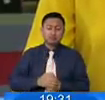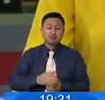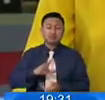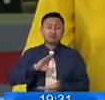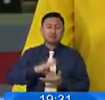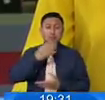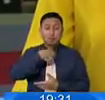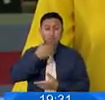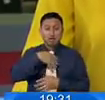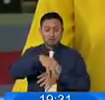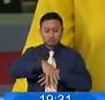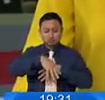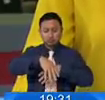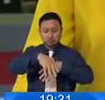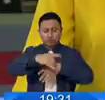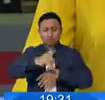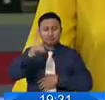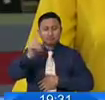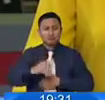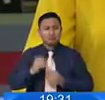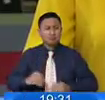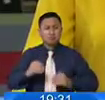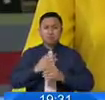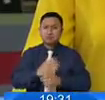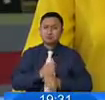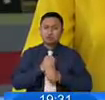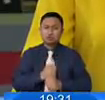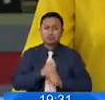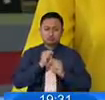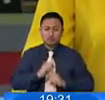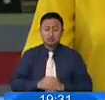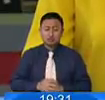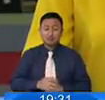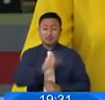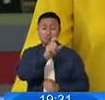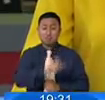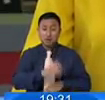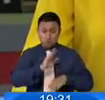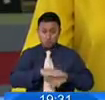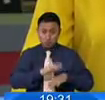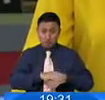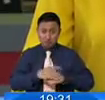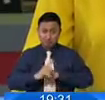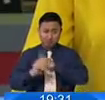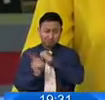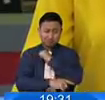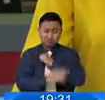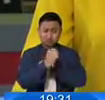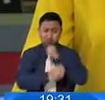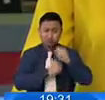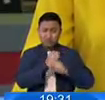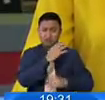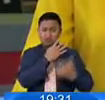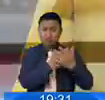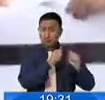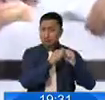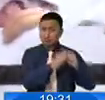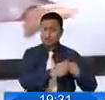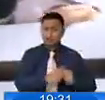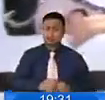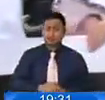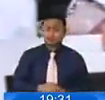ciudad de Ambato. Ellos exigen mayor seguridad y la máxima pena para el responsable de la muerte del taxista.